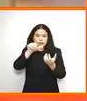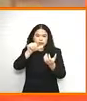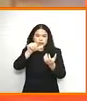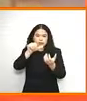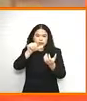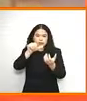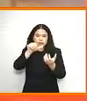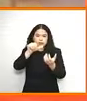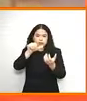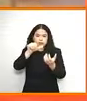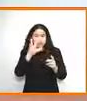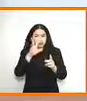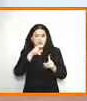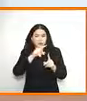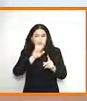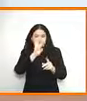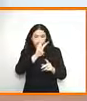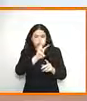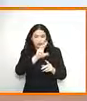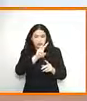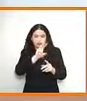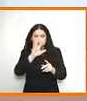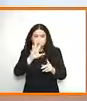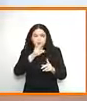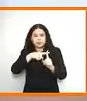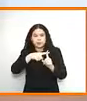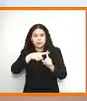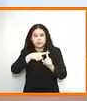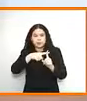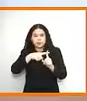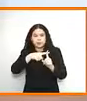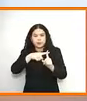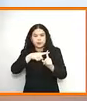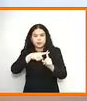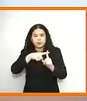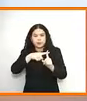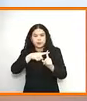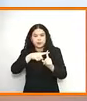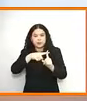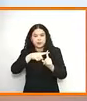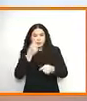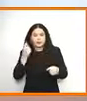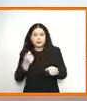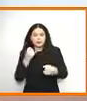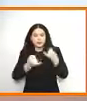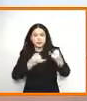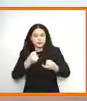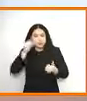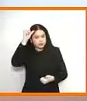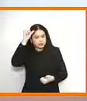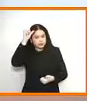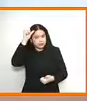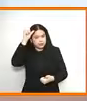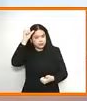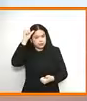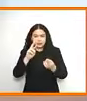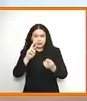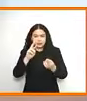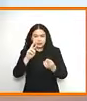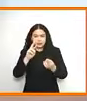25 más 6. Muchas felicidades a todos los afortunados ganadores. Jugadores, recuerden seguirnos en nuestras redes sociales